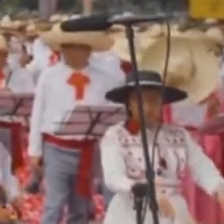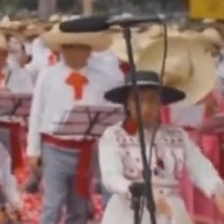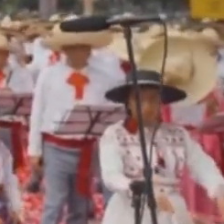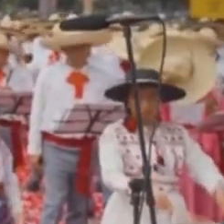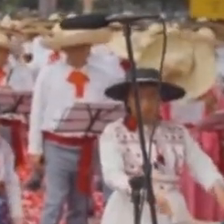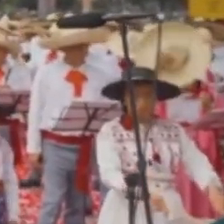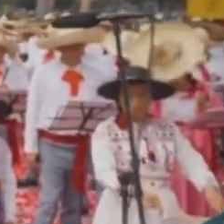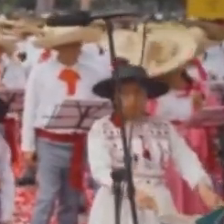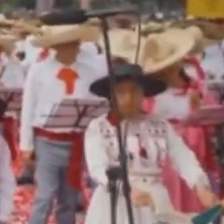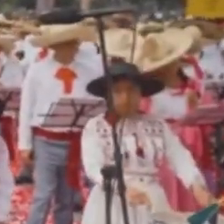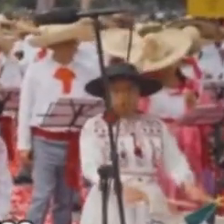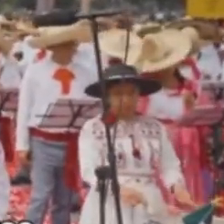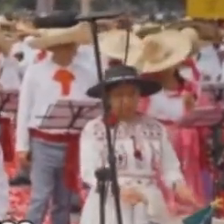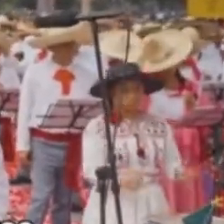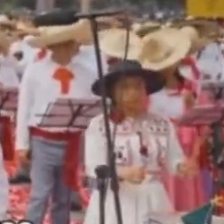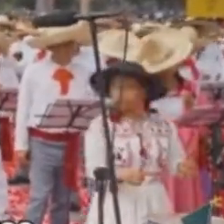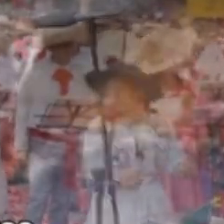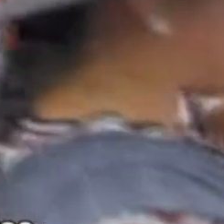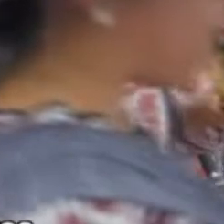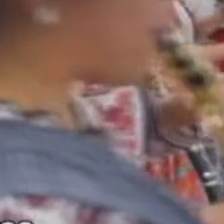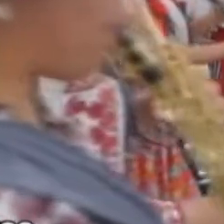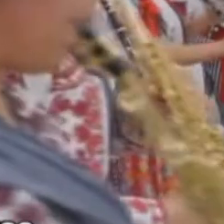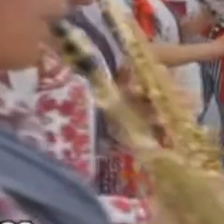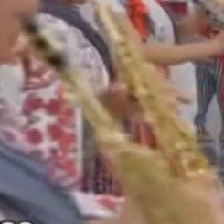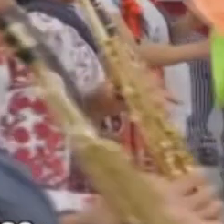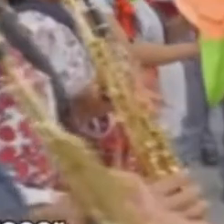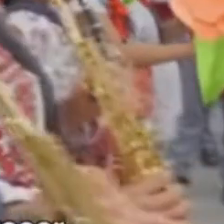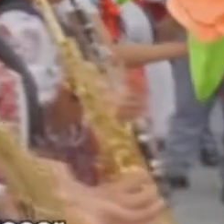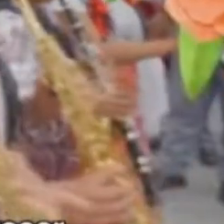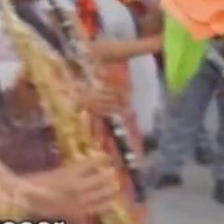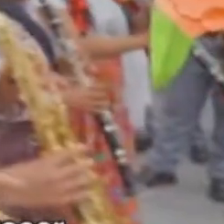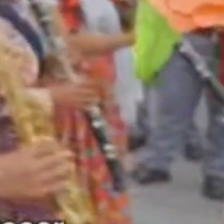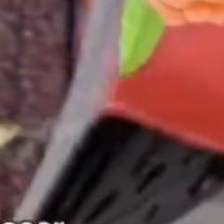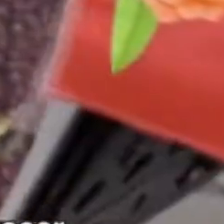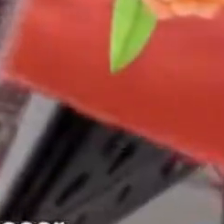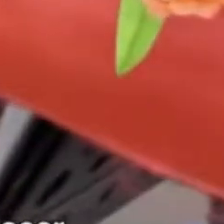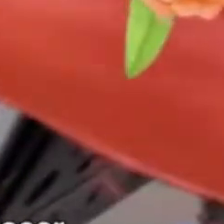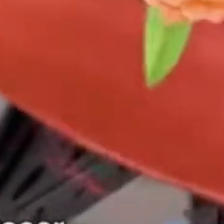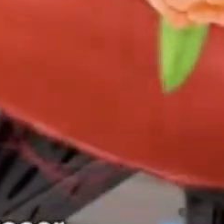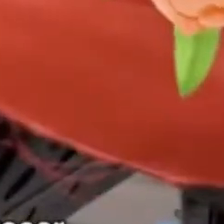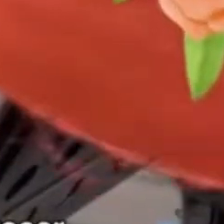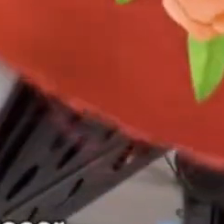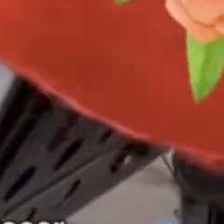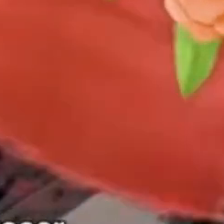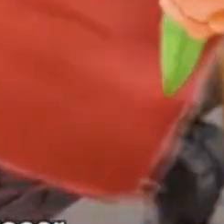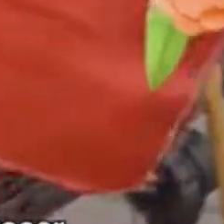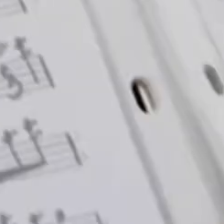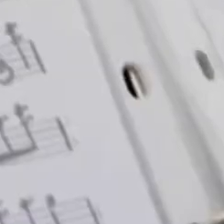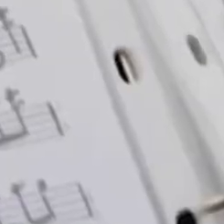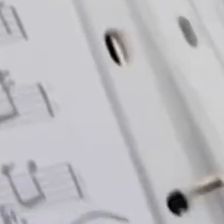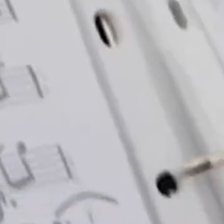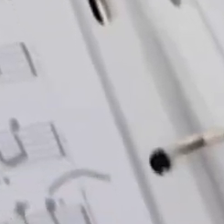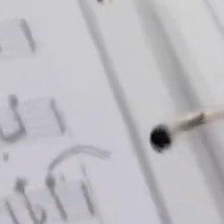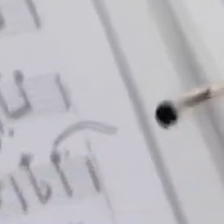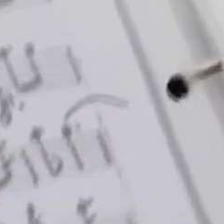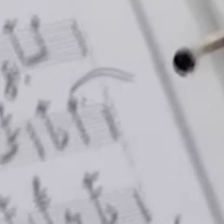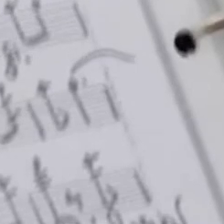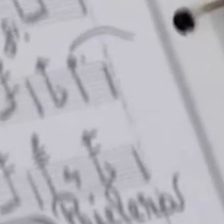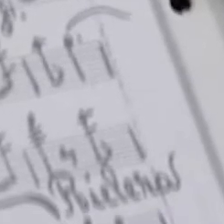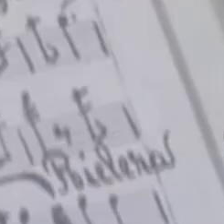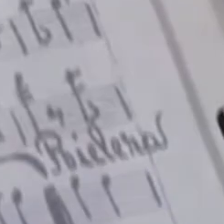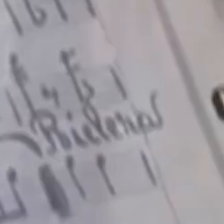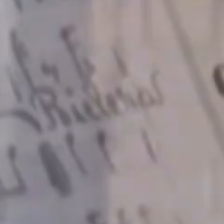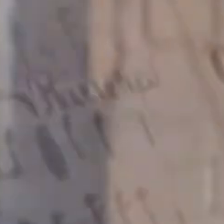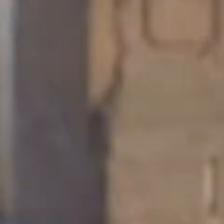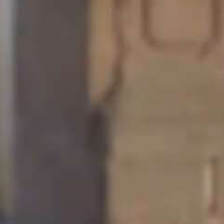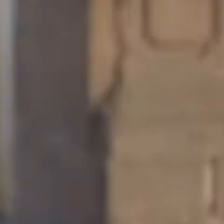Cuando levanto la mano y empezamos a dar las primeras notas, los primeros acordes, empiezan a florecer y se empiezan a tejer un